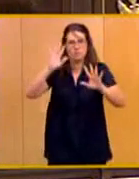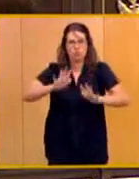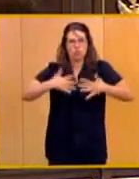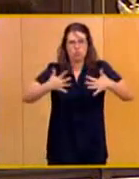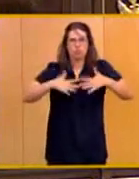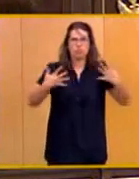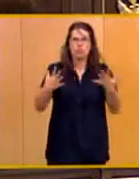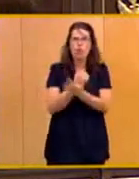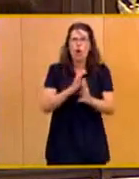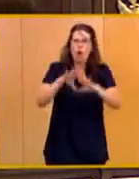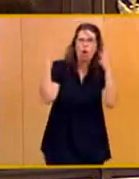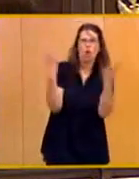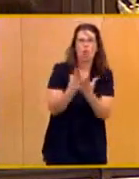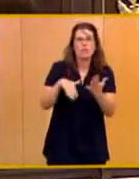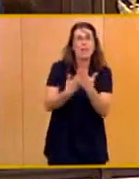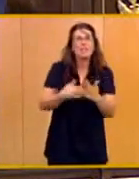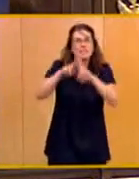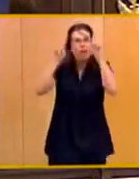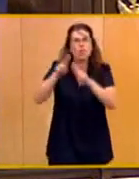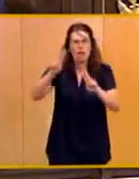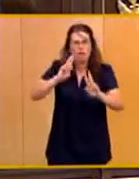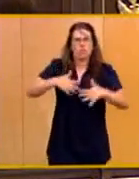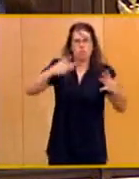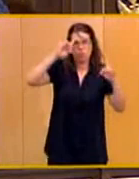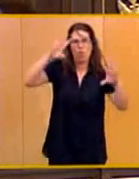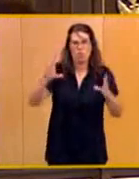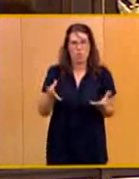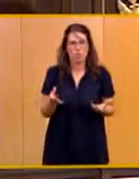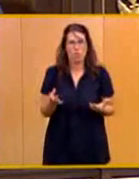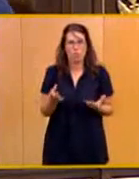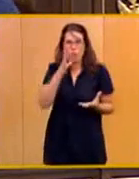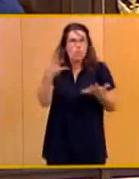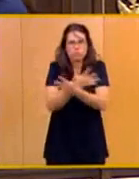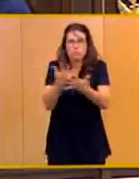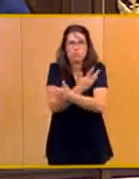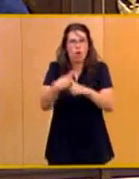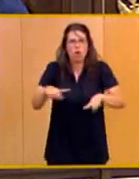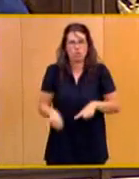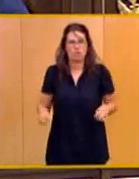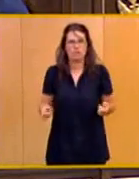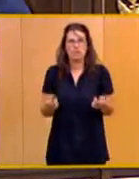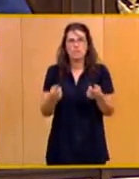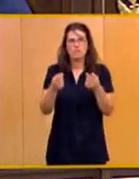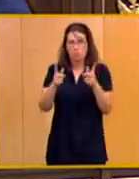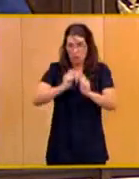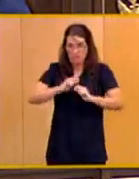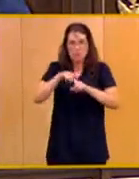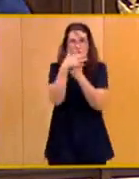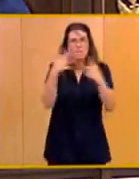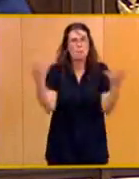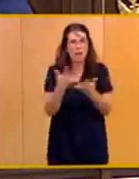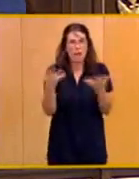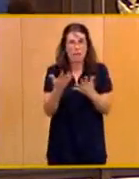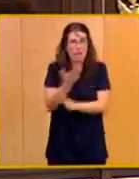los organismos internacionales, y que ha originado situaciones de emergencia no previstas